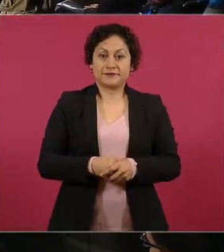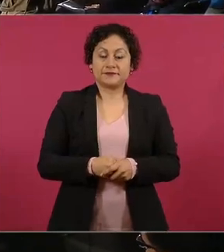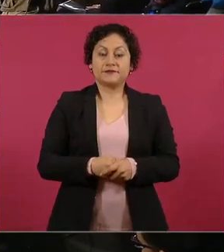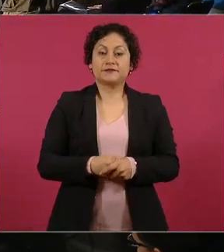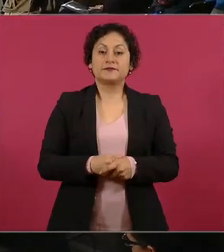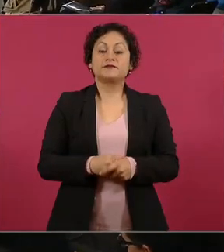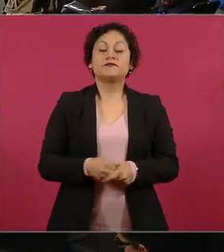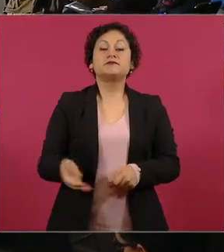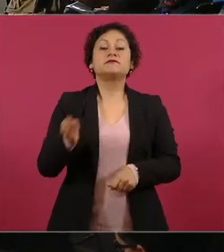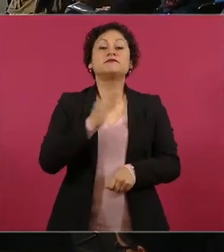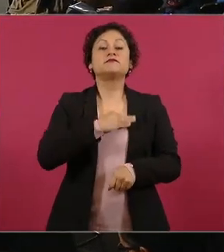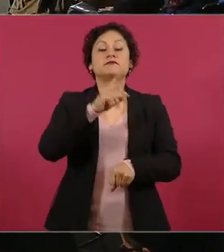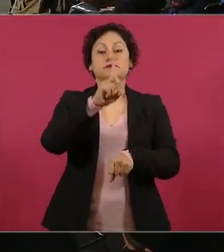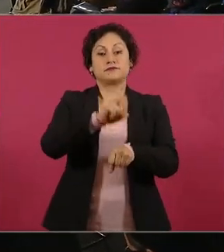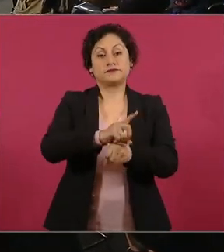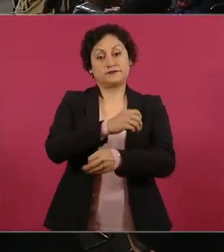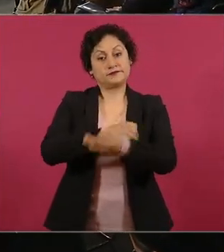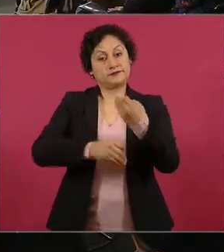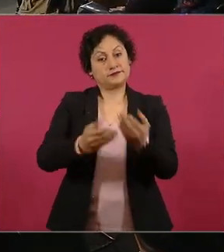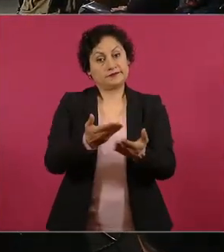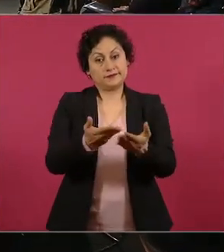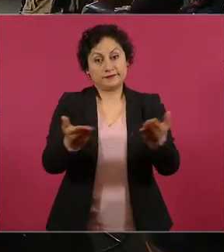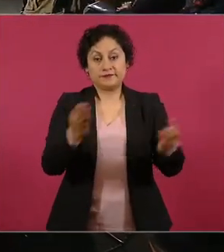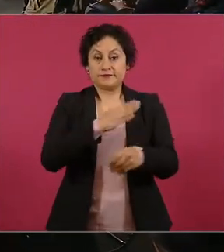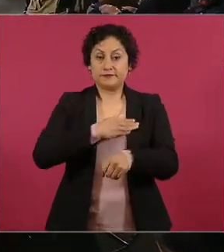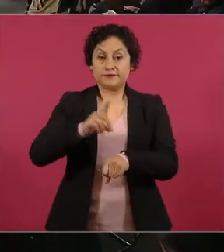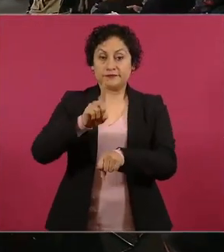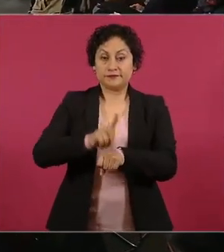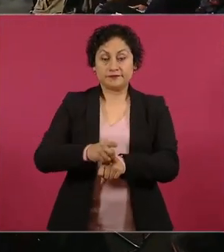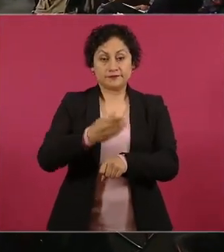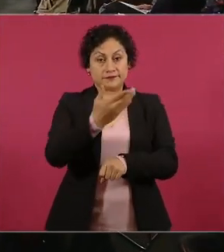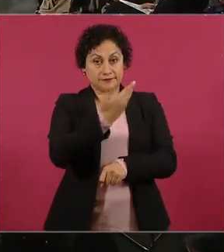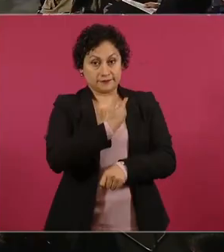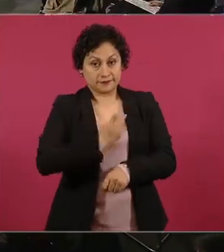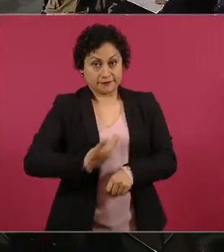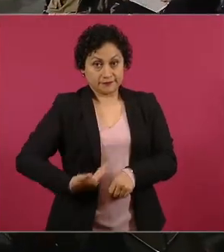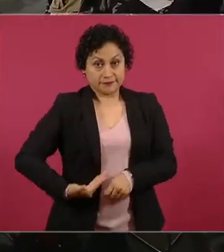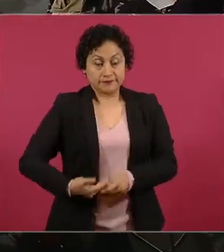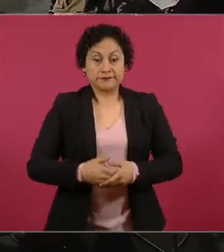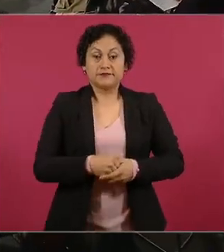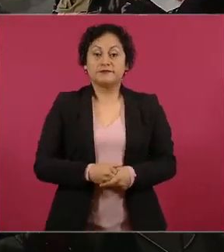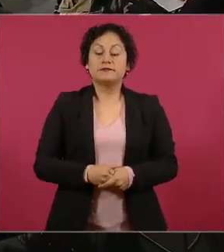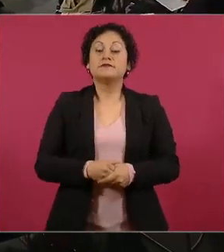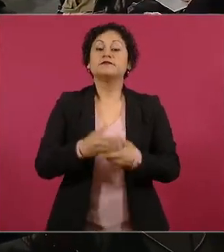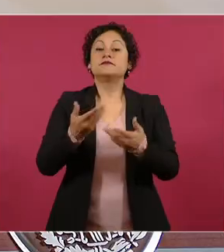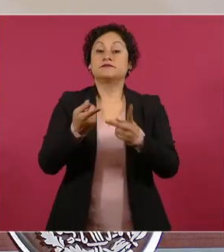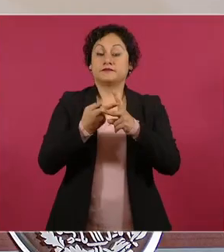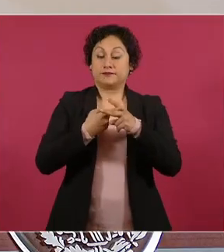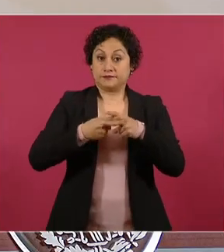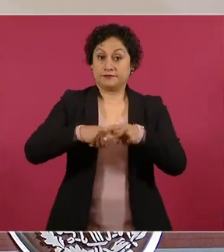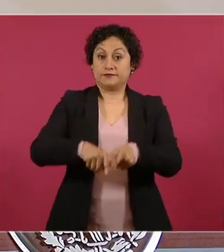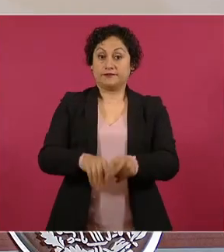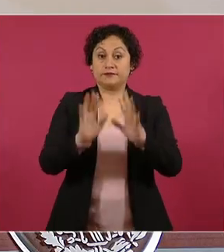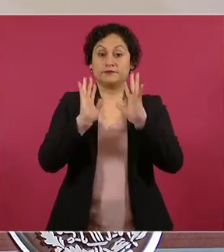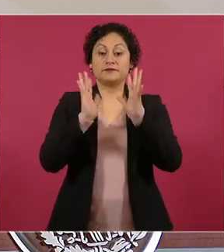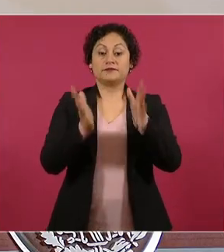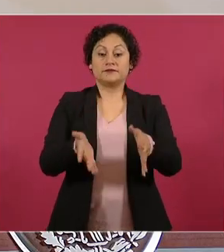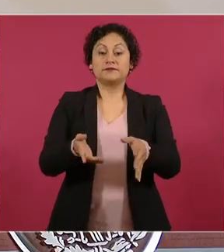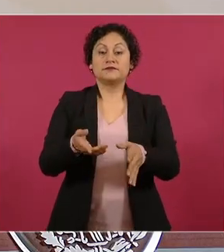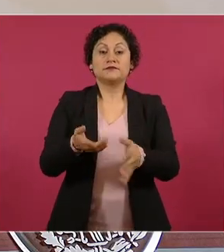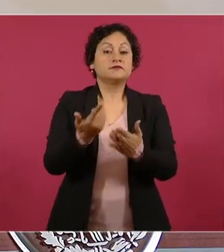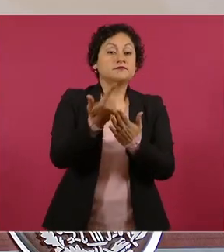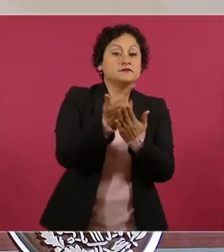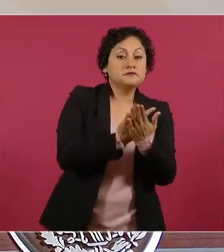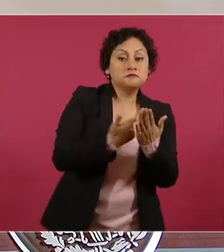Muy buenos días a todas y todos ustedes. Buenos días, señor presidente. Damos inicio con datos relevantes en cuanto al quién es quién en los